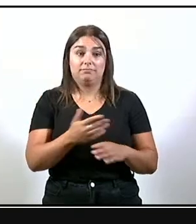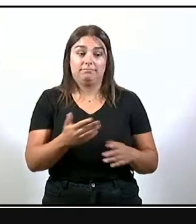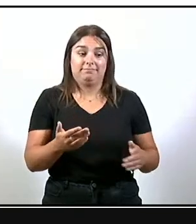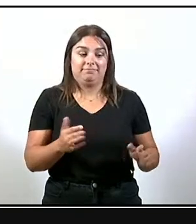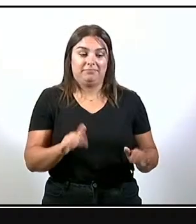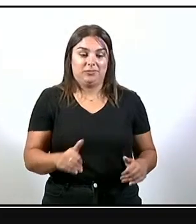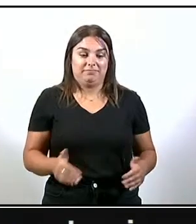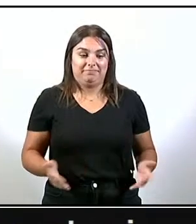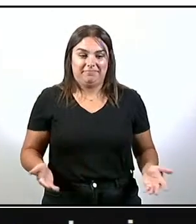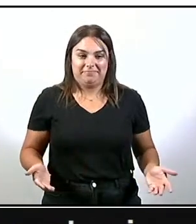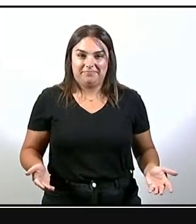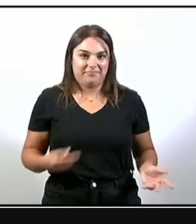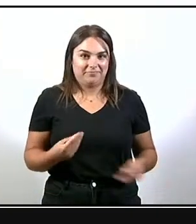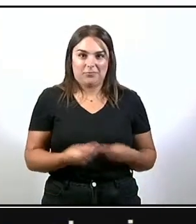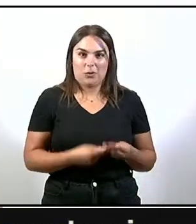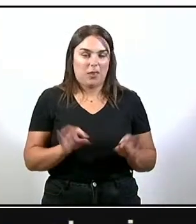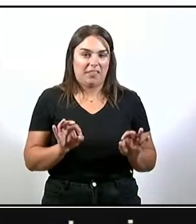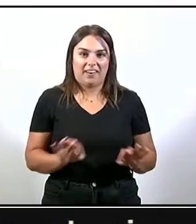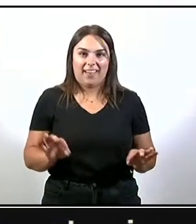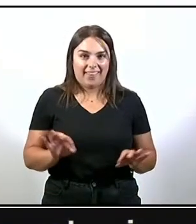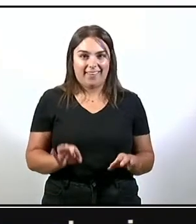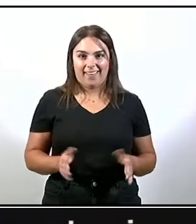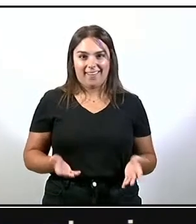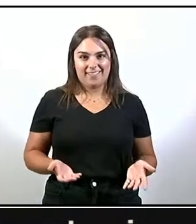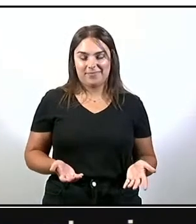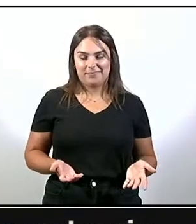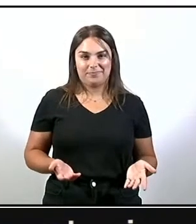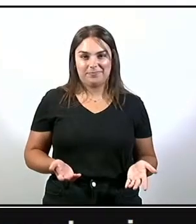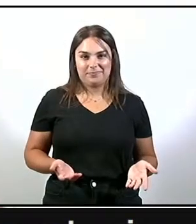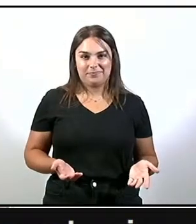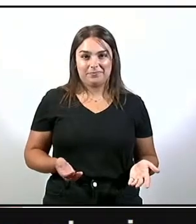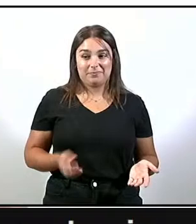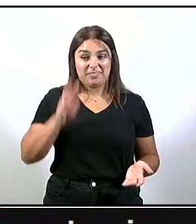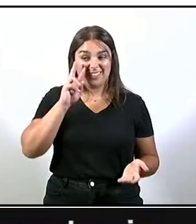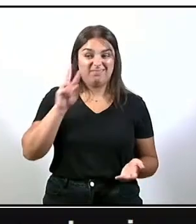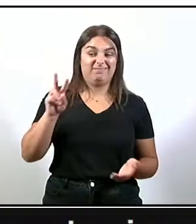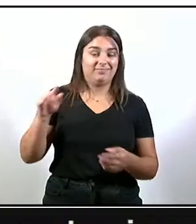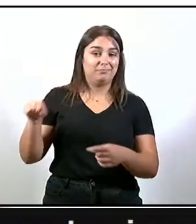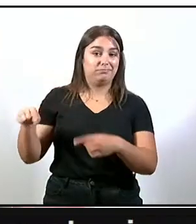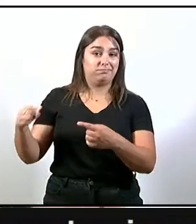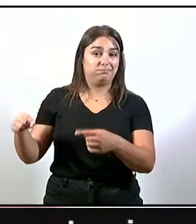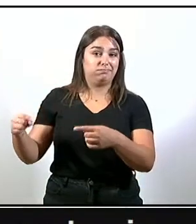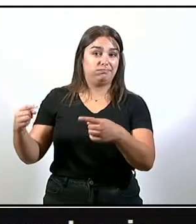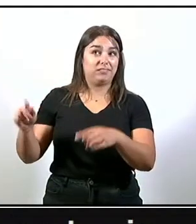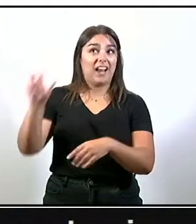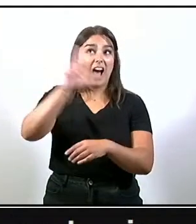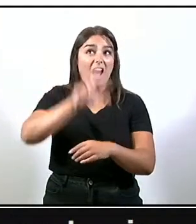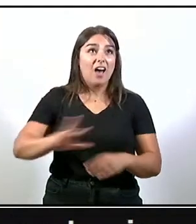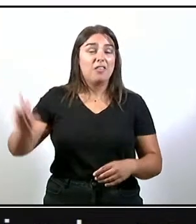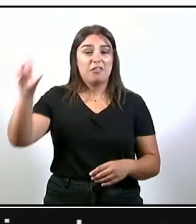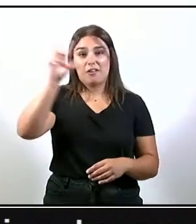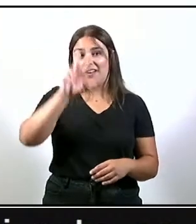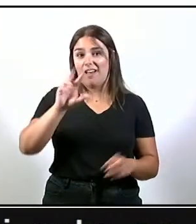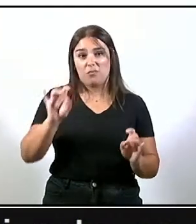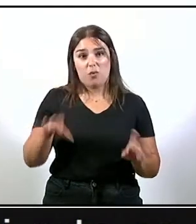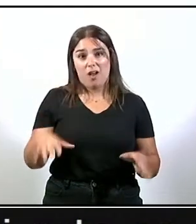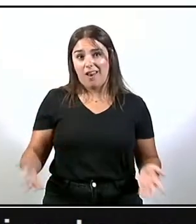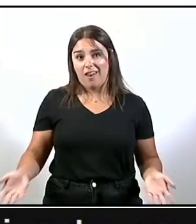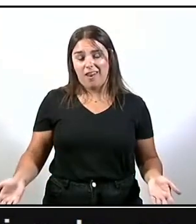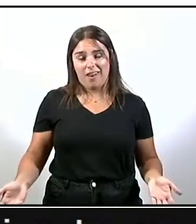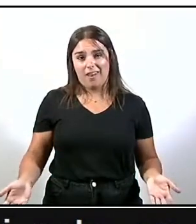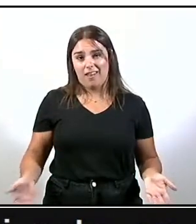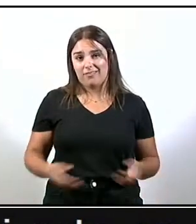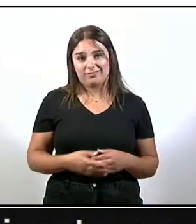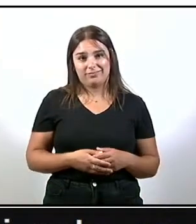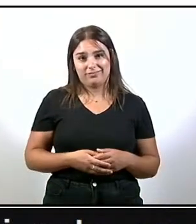nada. Pero si esto es una partida que se está jugando a nivel nacional.